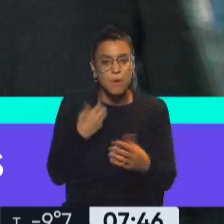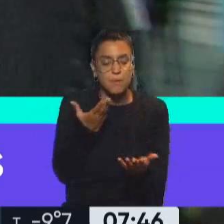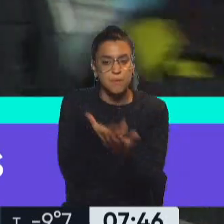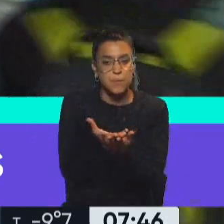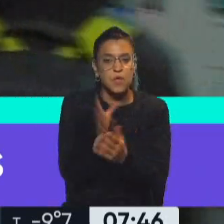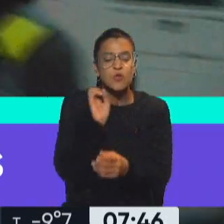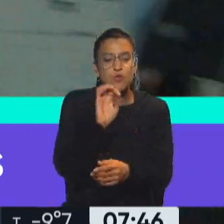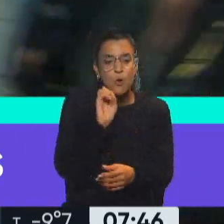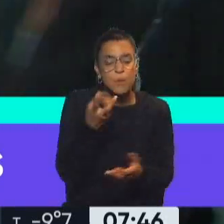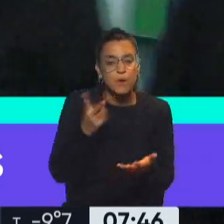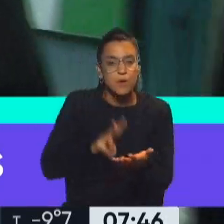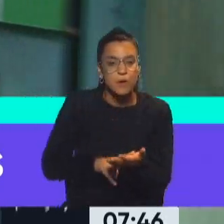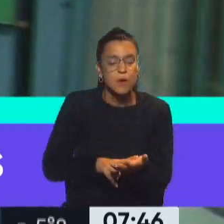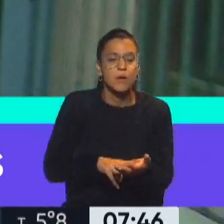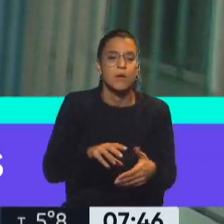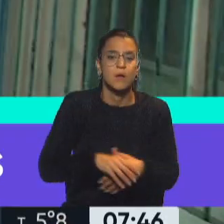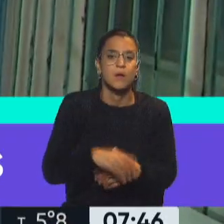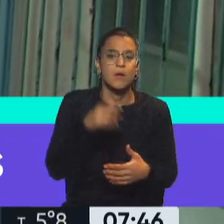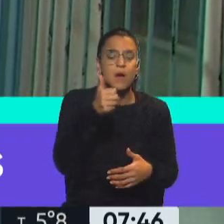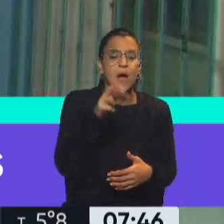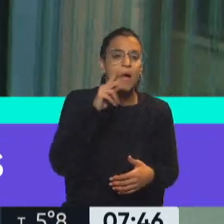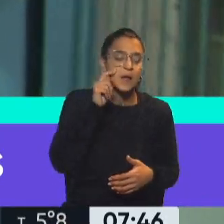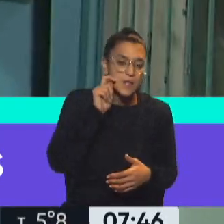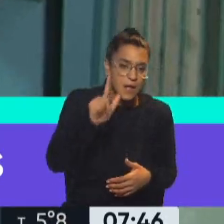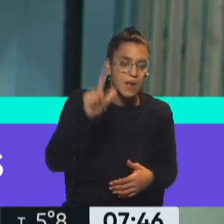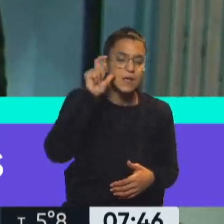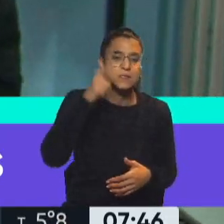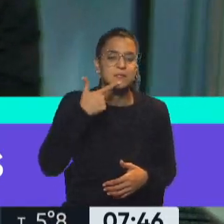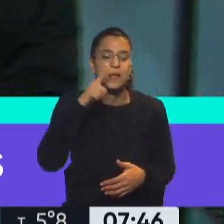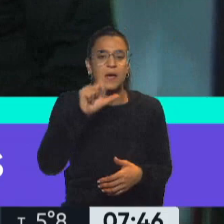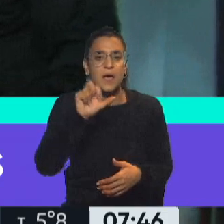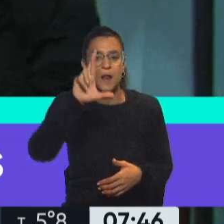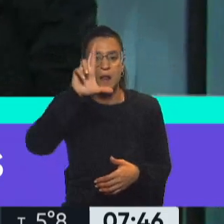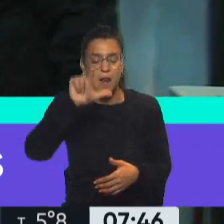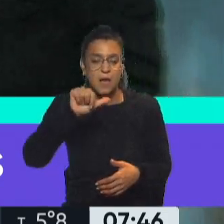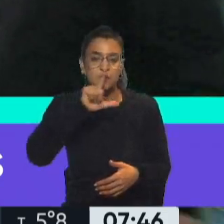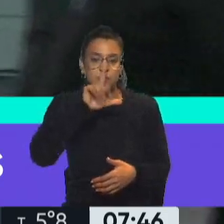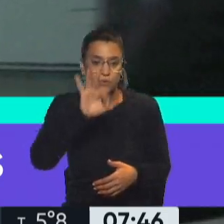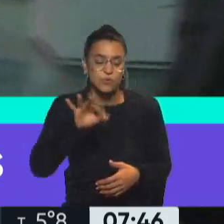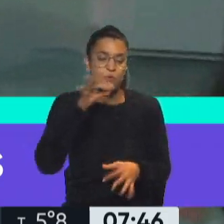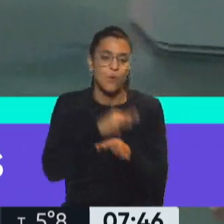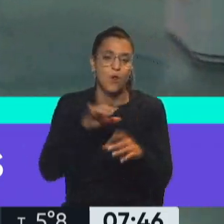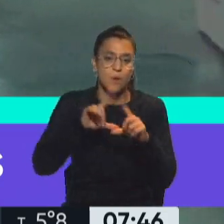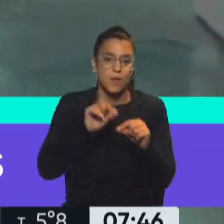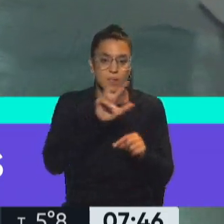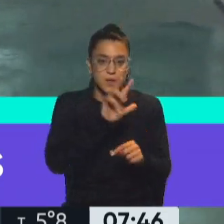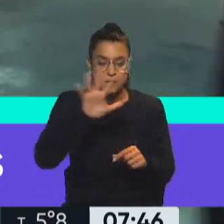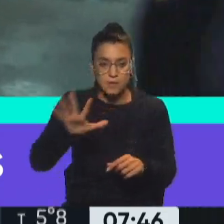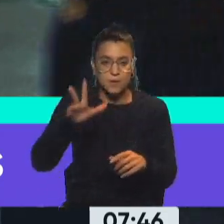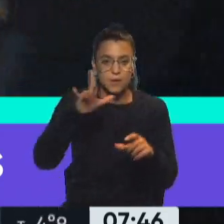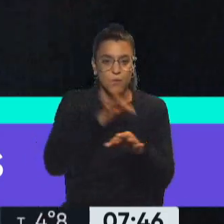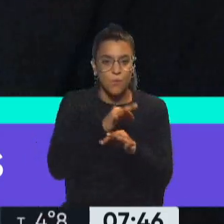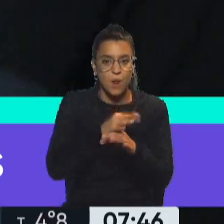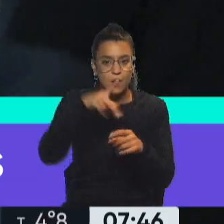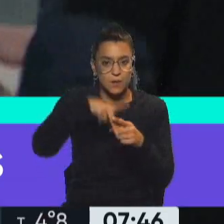entero su nombre, por favor. Ariel Escarlato, vicerrector de acá. Perfecto, de la escuela número 35. Es una escuela técnica, cuéntenos